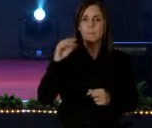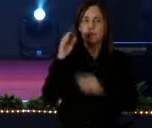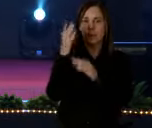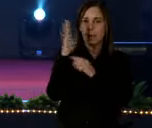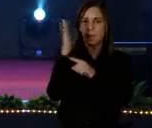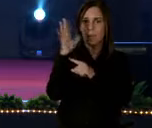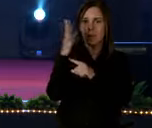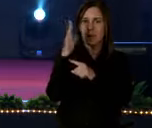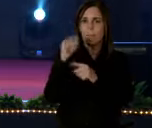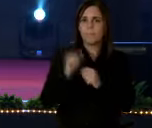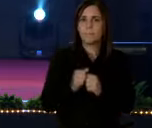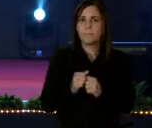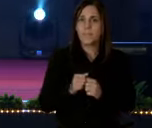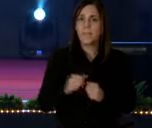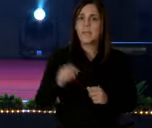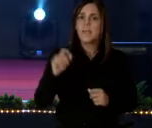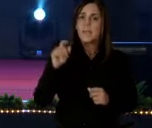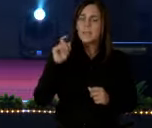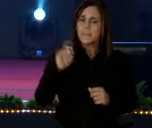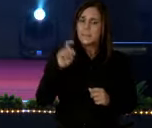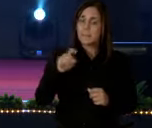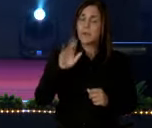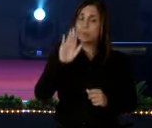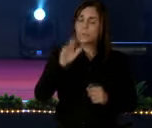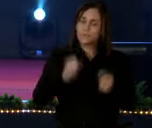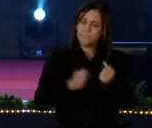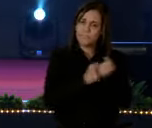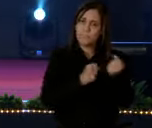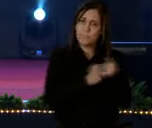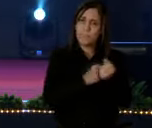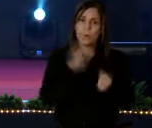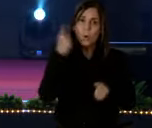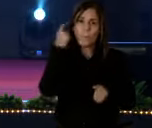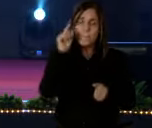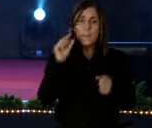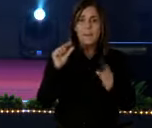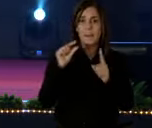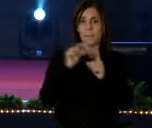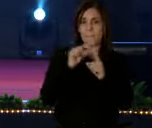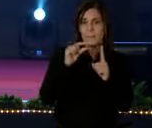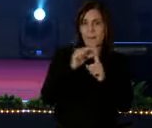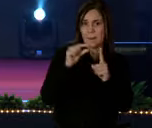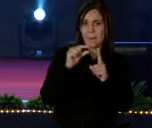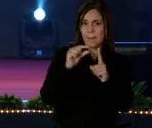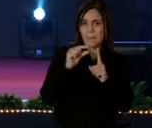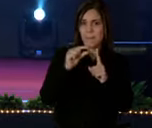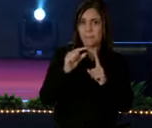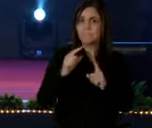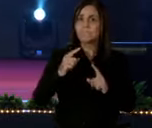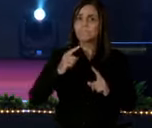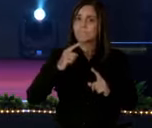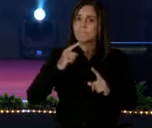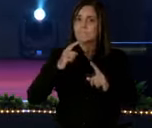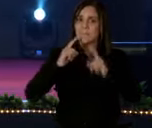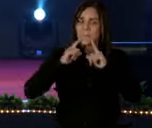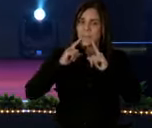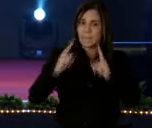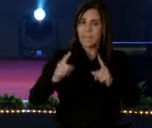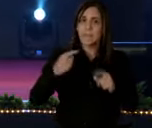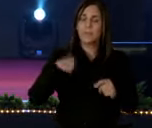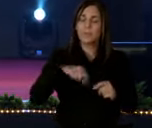787-730-5880. Iglesia, necesitamos de su ayuda para que la iglesia que para que la palabra que fue declarada a nosotros los jóvenes de que esta iglesia se va a